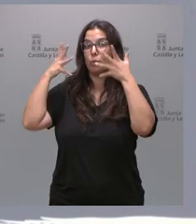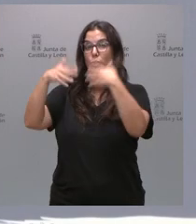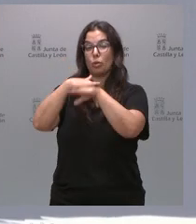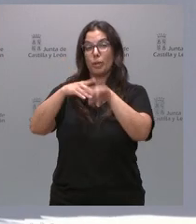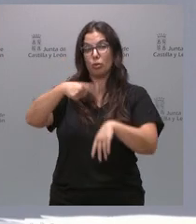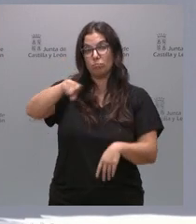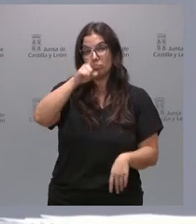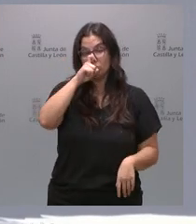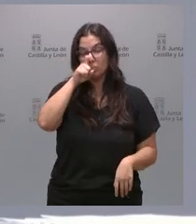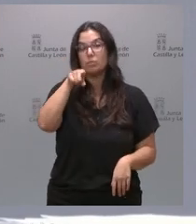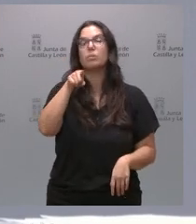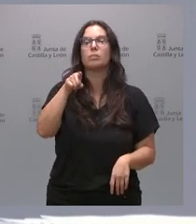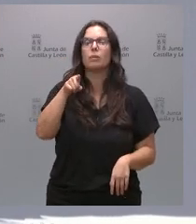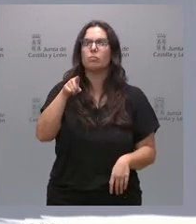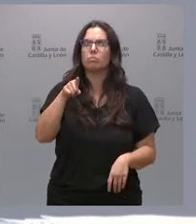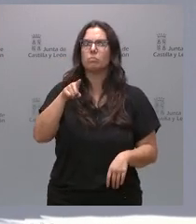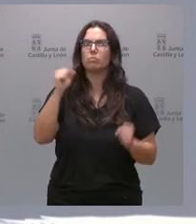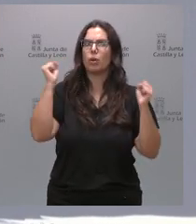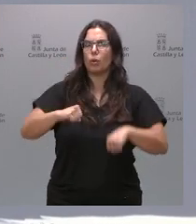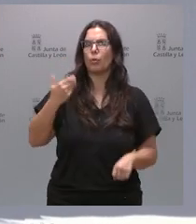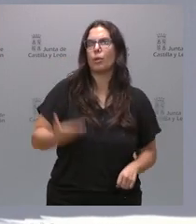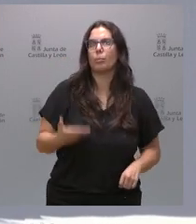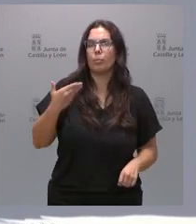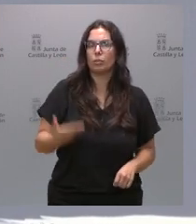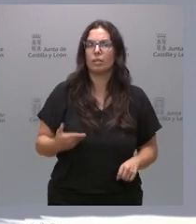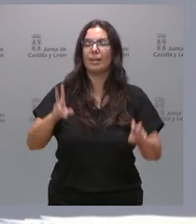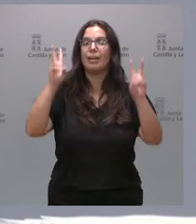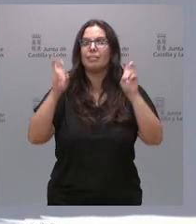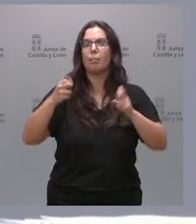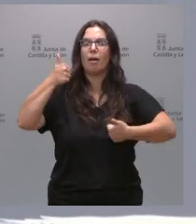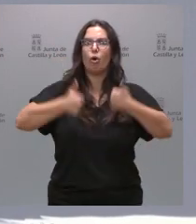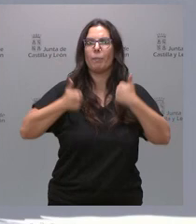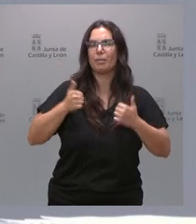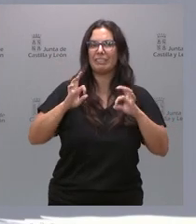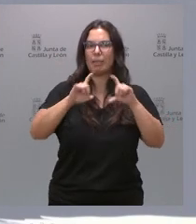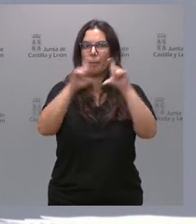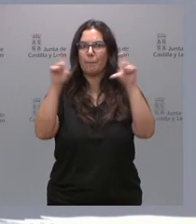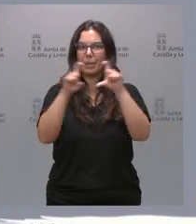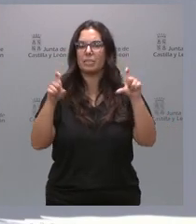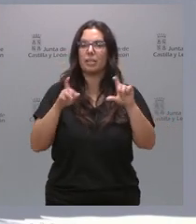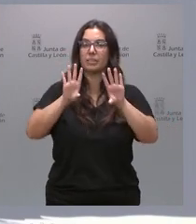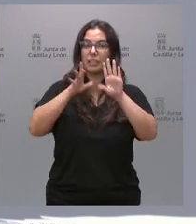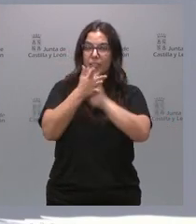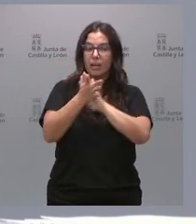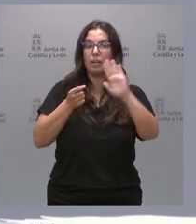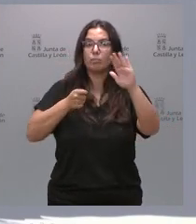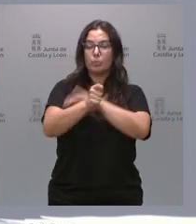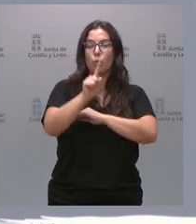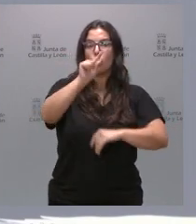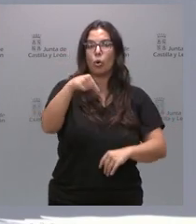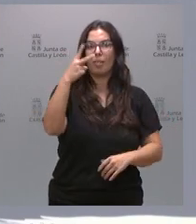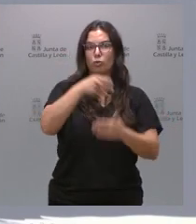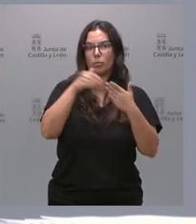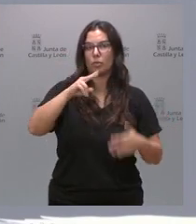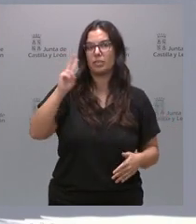ustedes recuerdan pues alcanzamos un importante acuerdo en materia de competitividad empresarial que supuso una inversión de 1,2 millones de